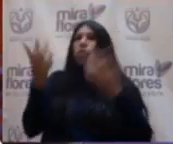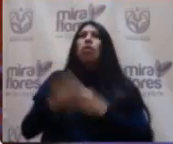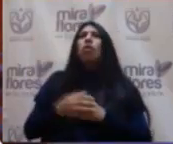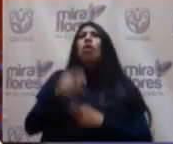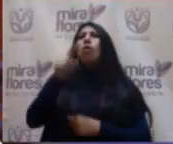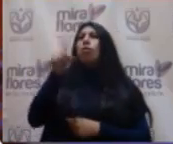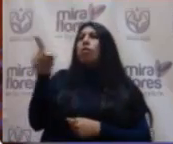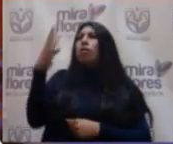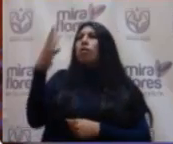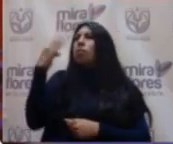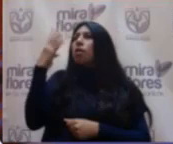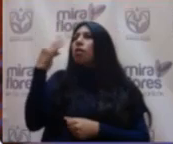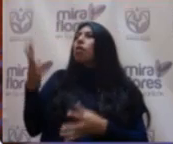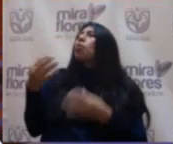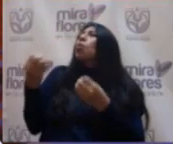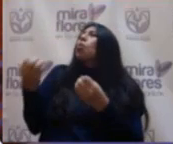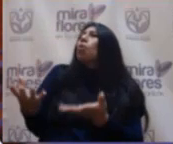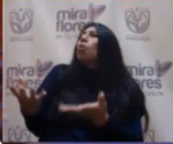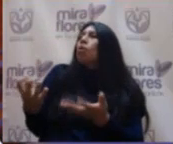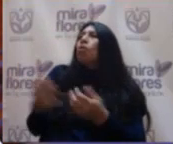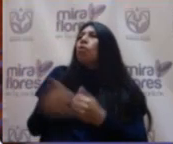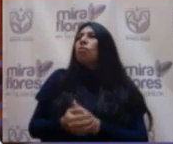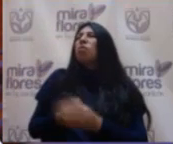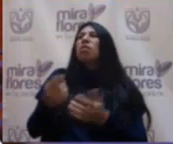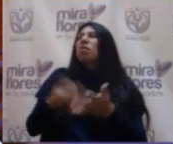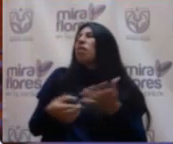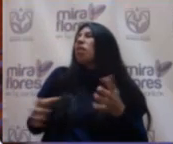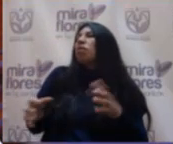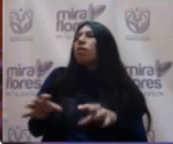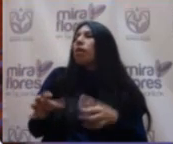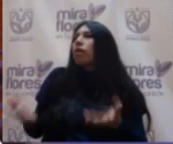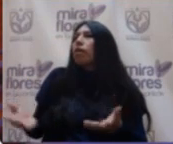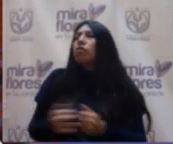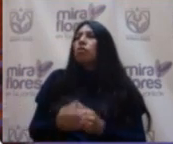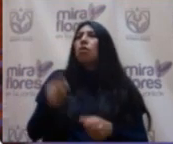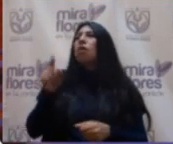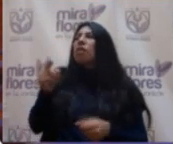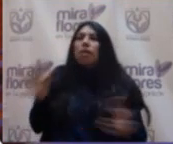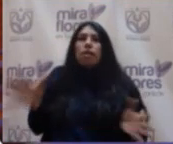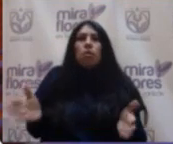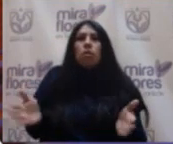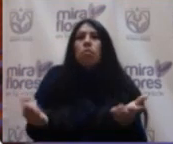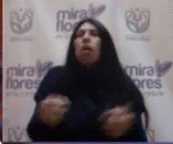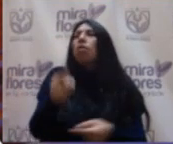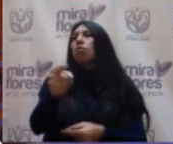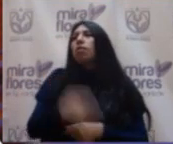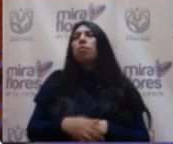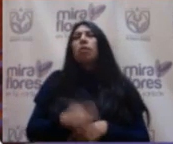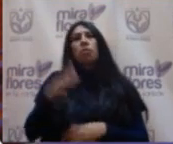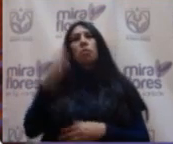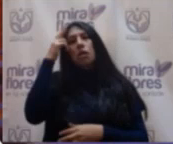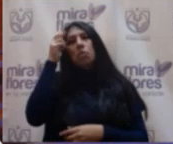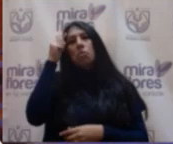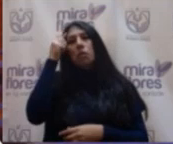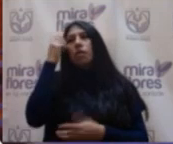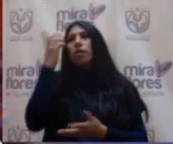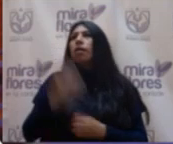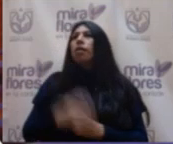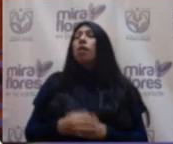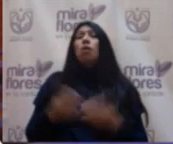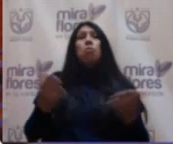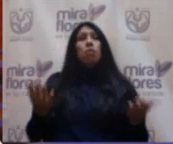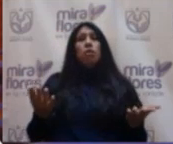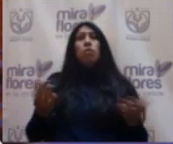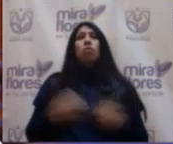tenido, ¿cómo así se ha producido? ¿Qué es lo que lo ha motivado a esta reflexión? Sí, conversando con